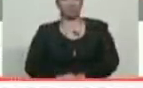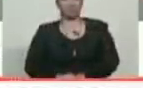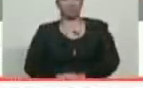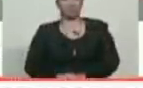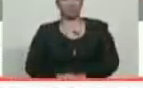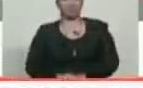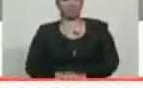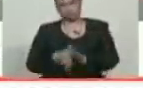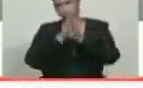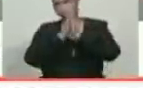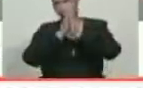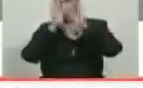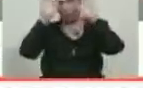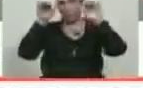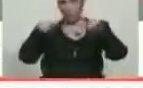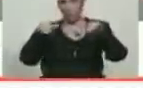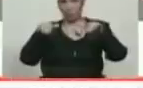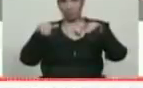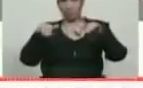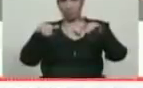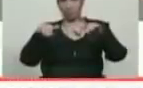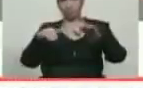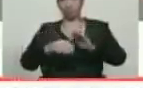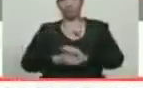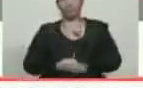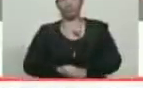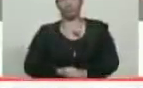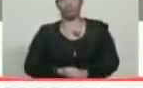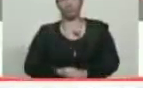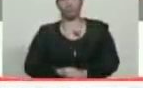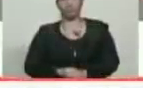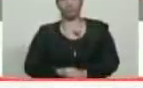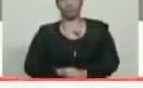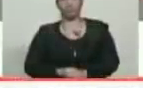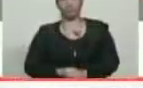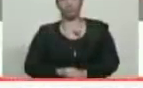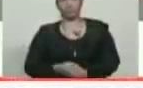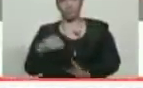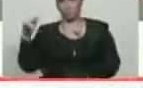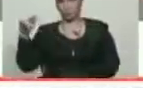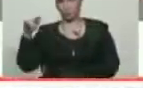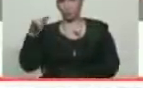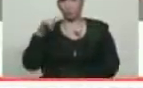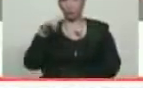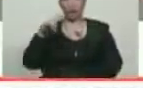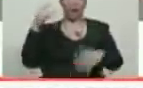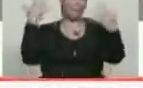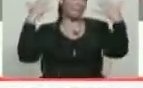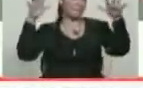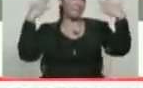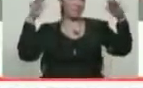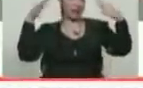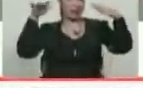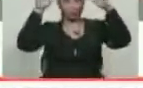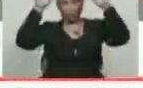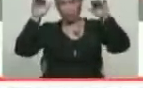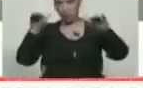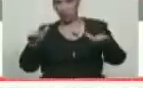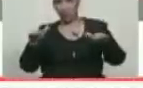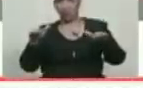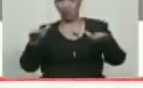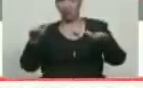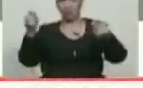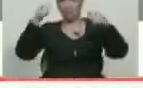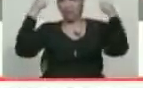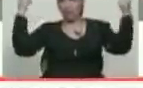Allá, por favor. Baja aquella del aeropuerto. Un aplauso para los que bajaron la pancarta.